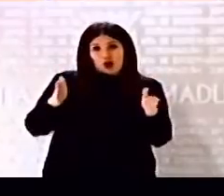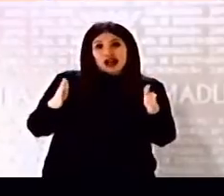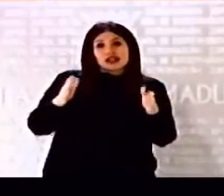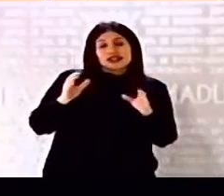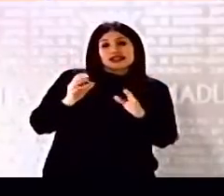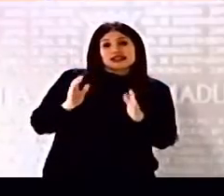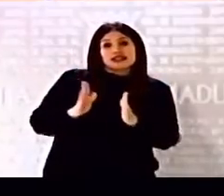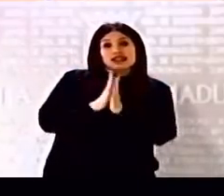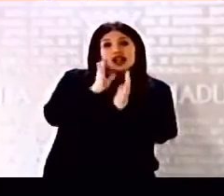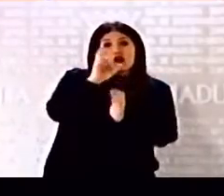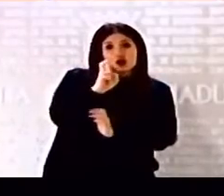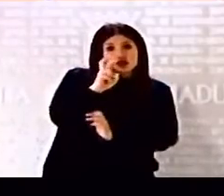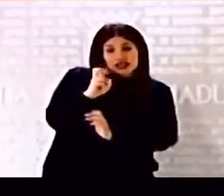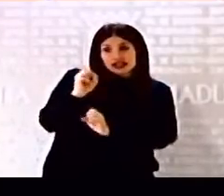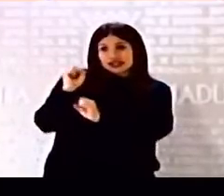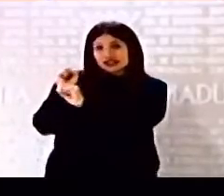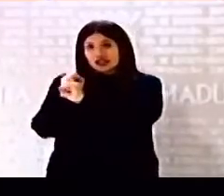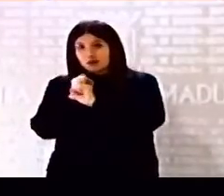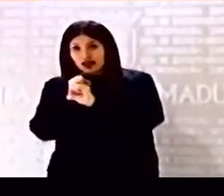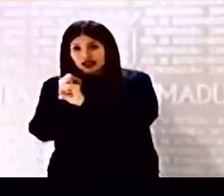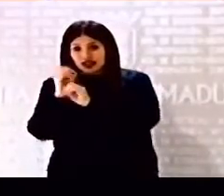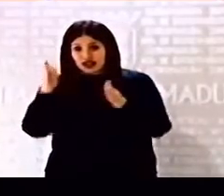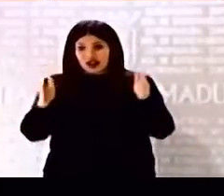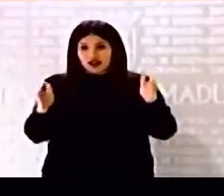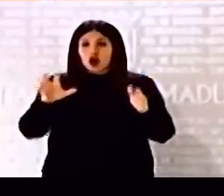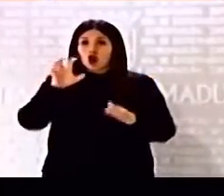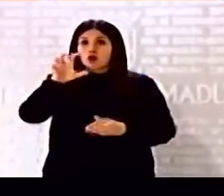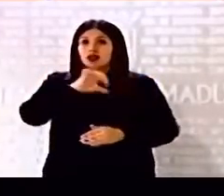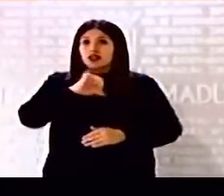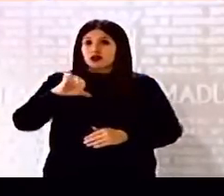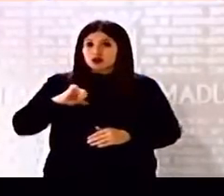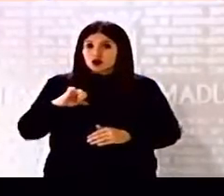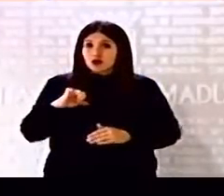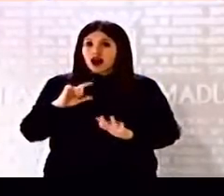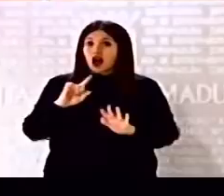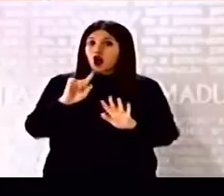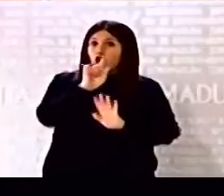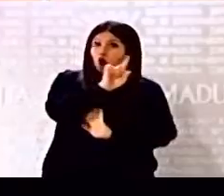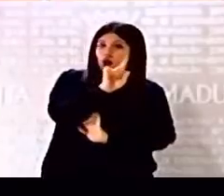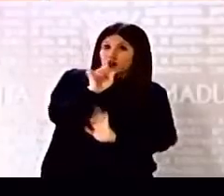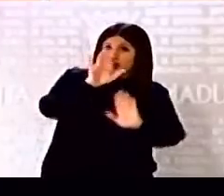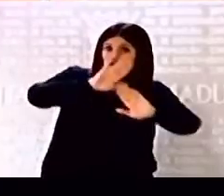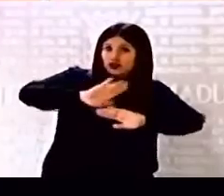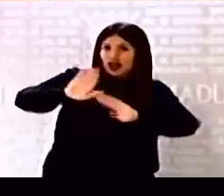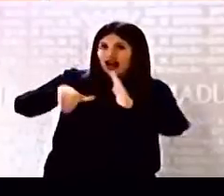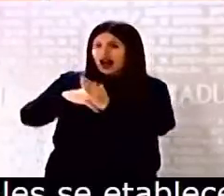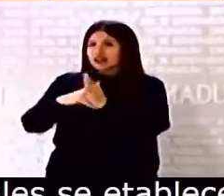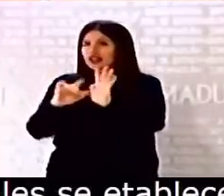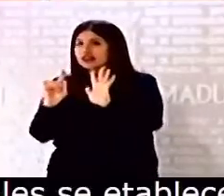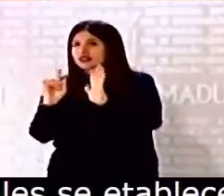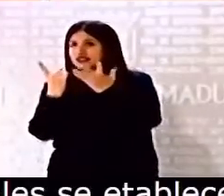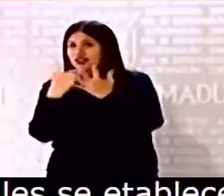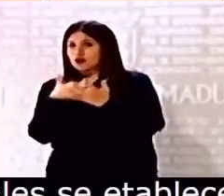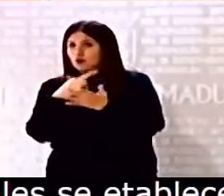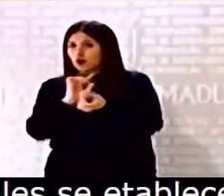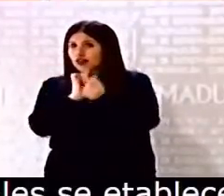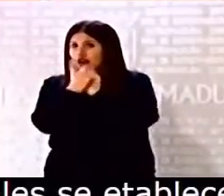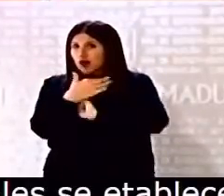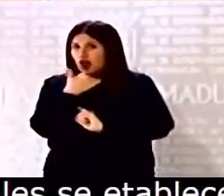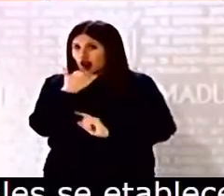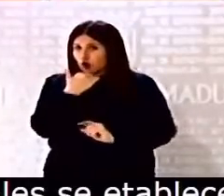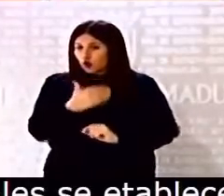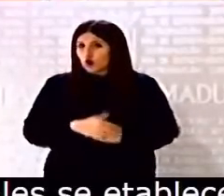Santa se establece en las comunidades de 11 a 6, pero puede ser modificado en algún caso en alguna